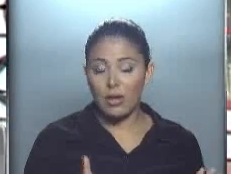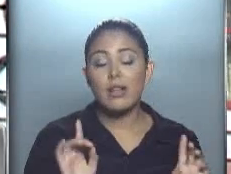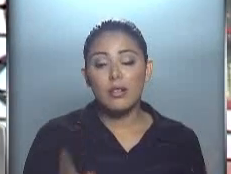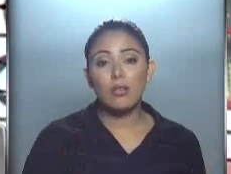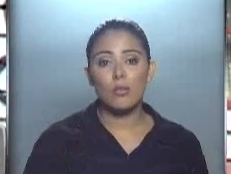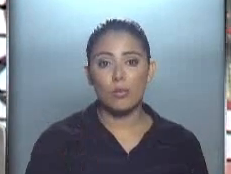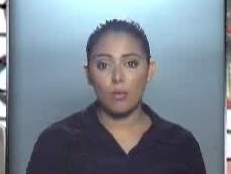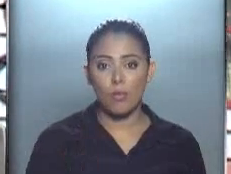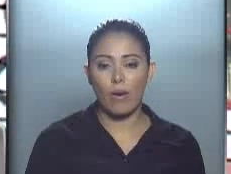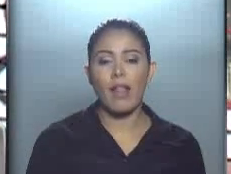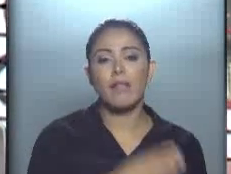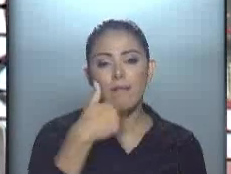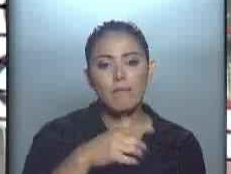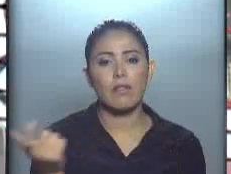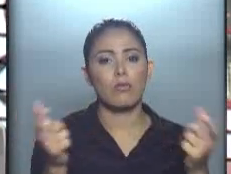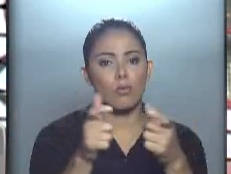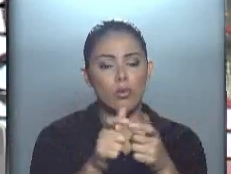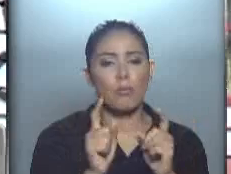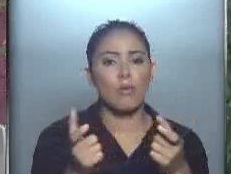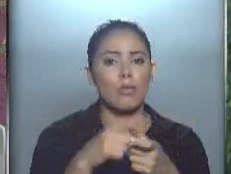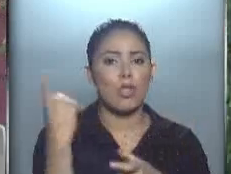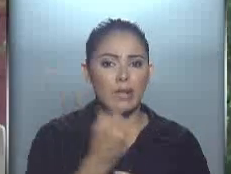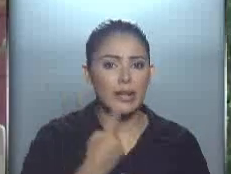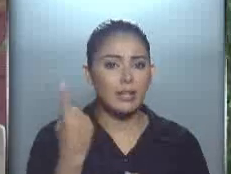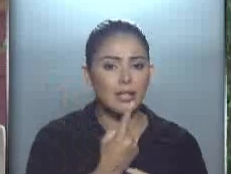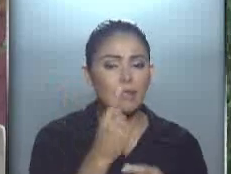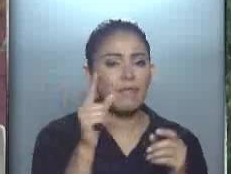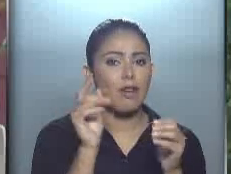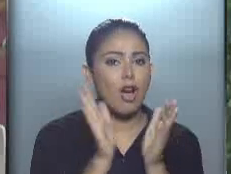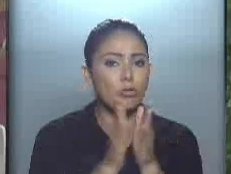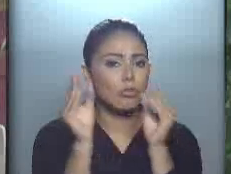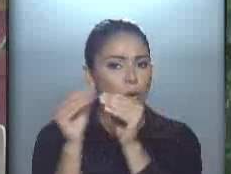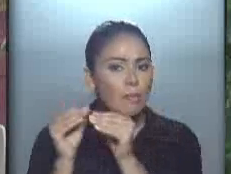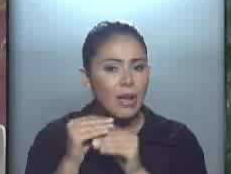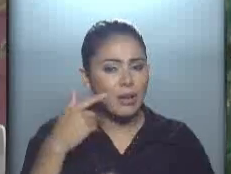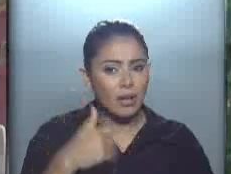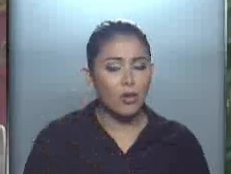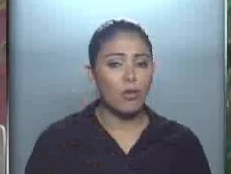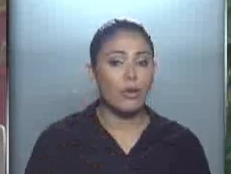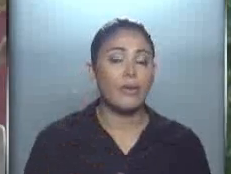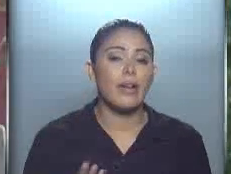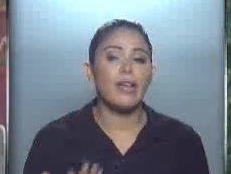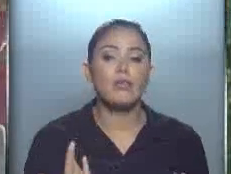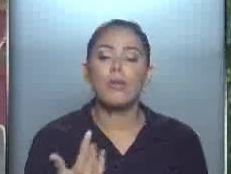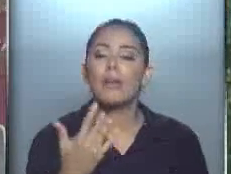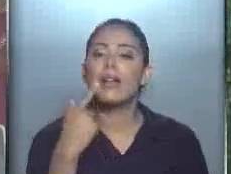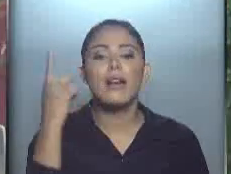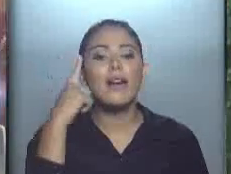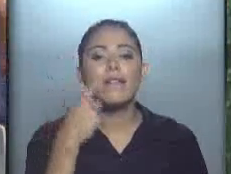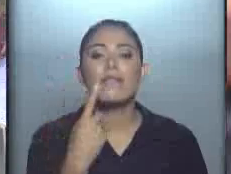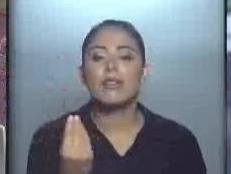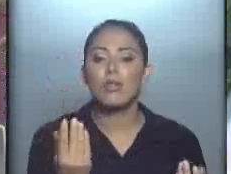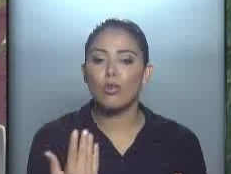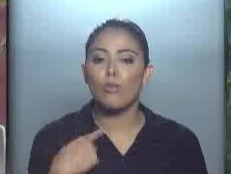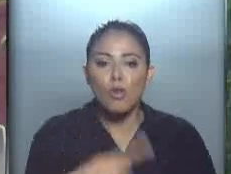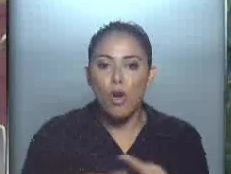modos, va a haber reuniones de comisión directiva con sus pares para que fijen su posición respecto de qué